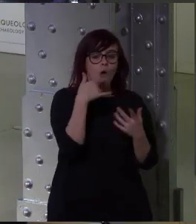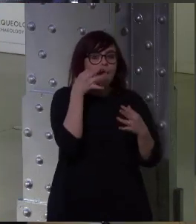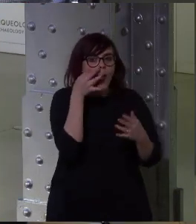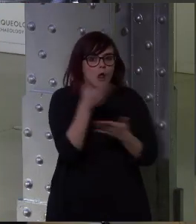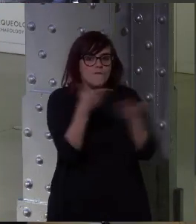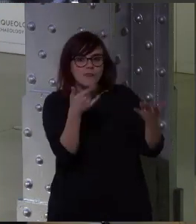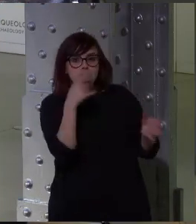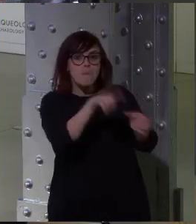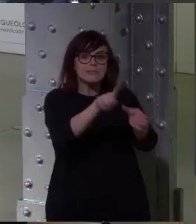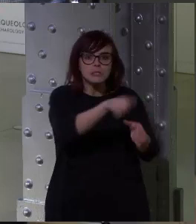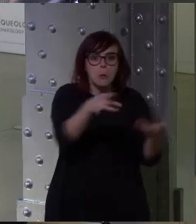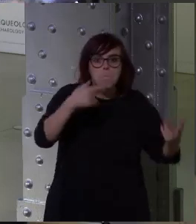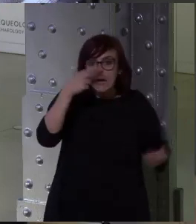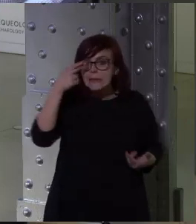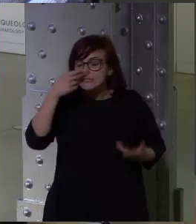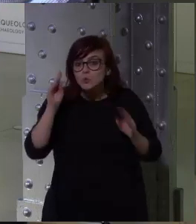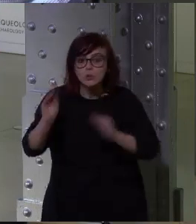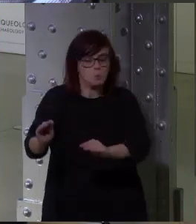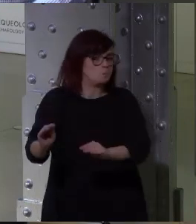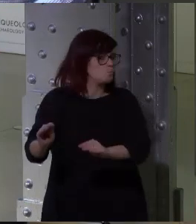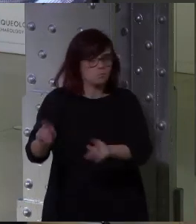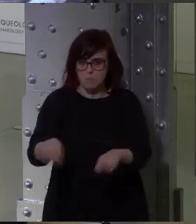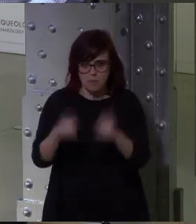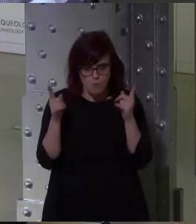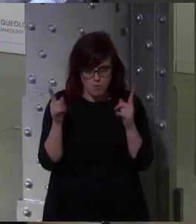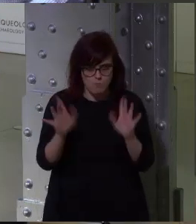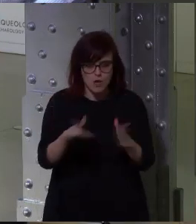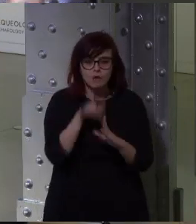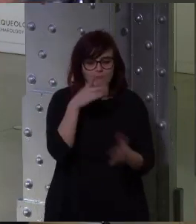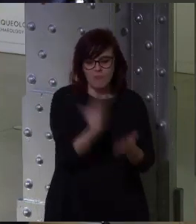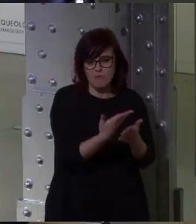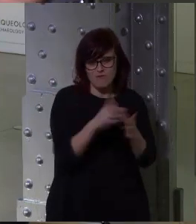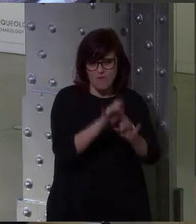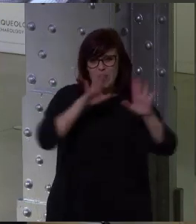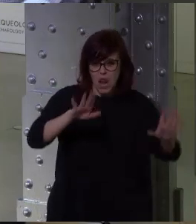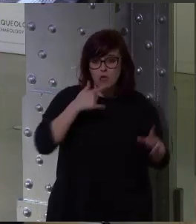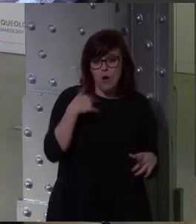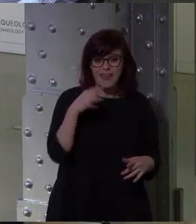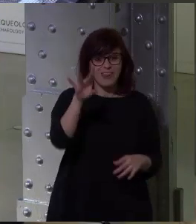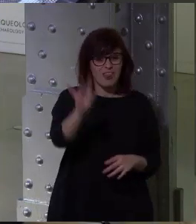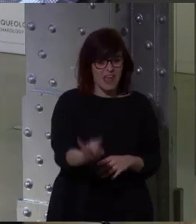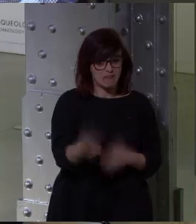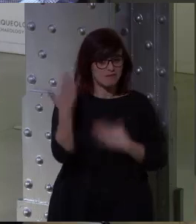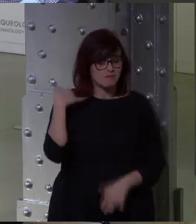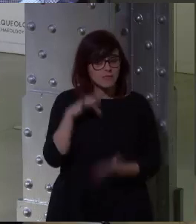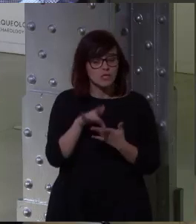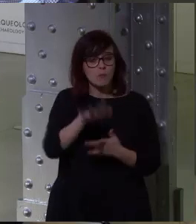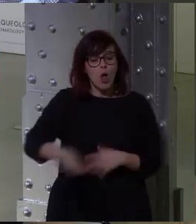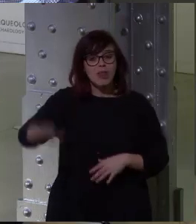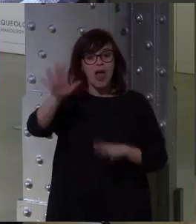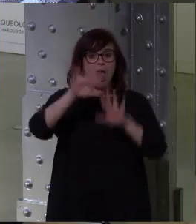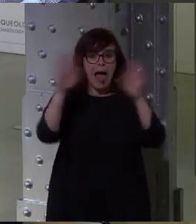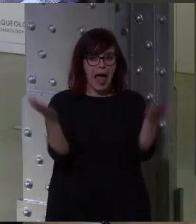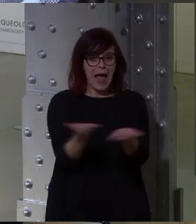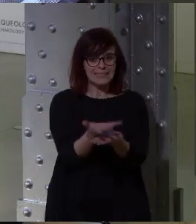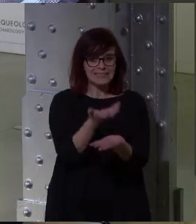lo sé. ¿Qué tipo de intereses puede haber detrás? Me da igual, pero está demostradísimo. Yo ahora vengo, hace 15 días estaba en la